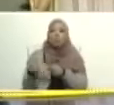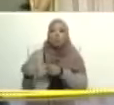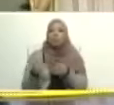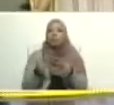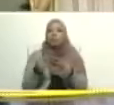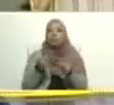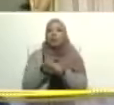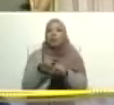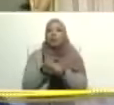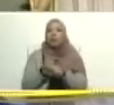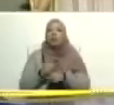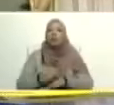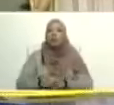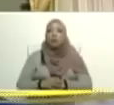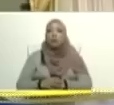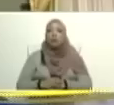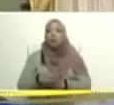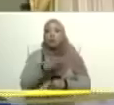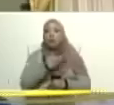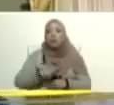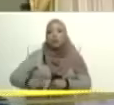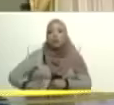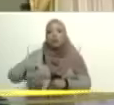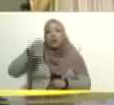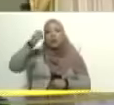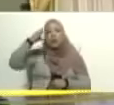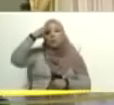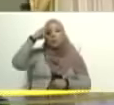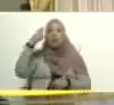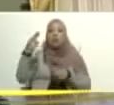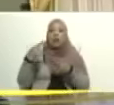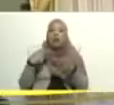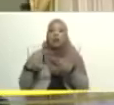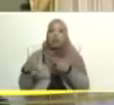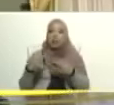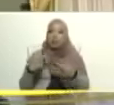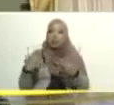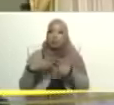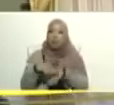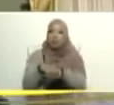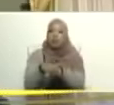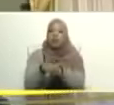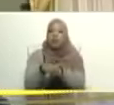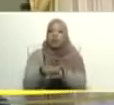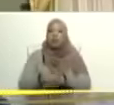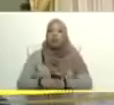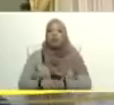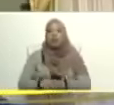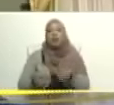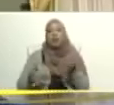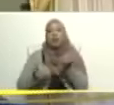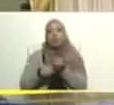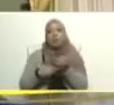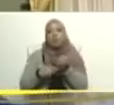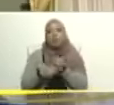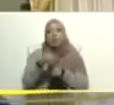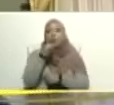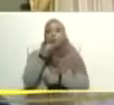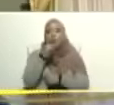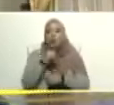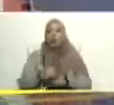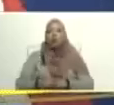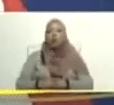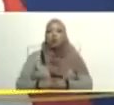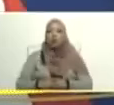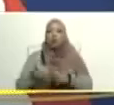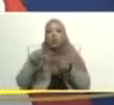que, presidente Petro, la relación integral de cooperación y